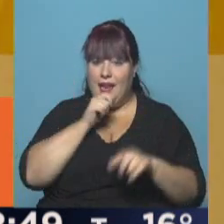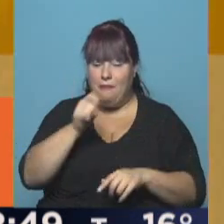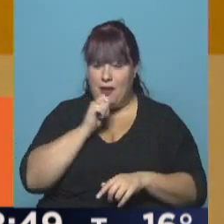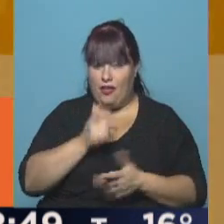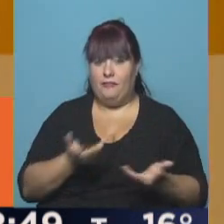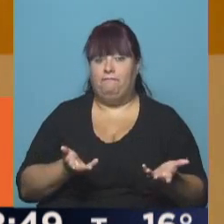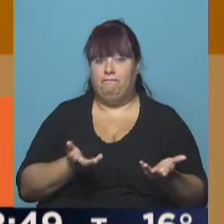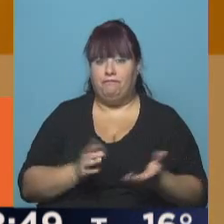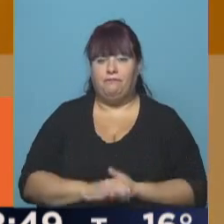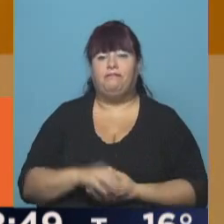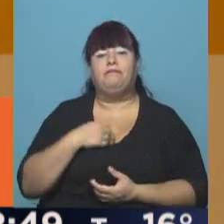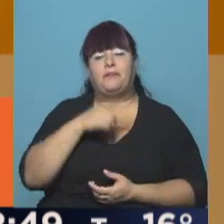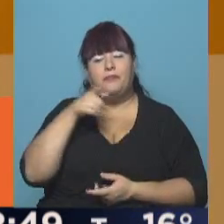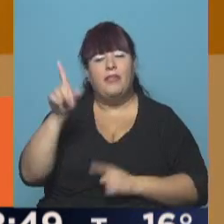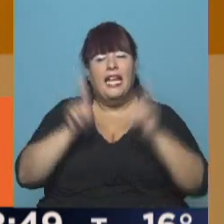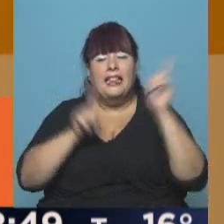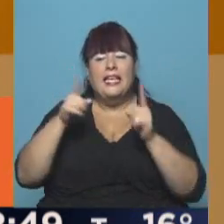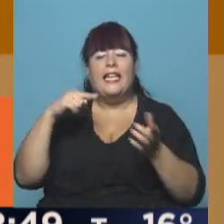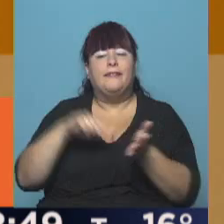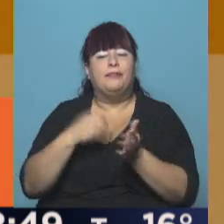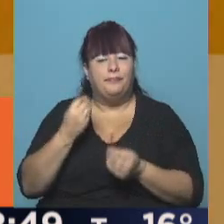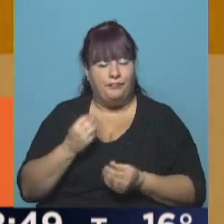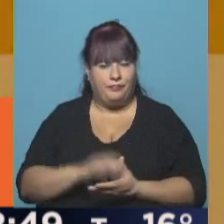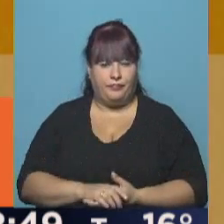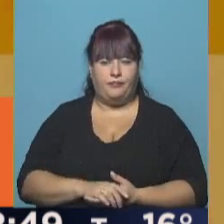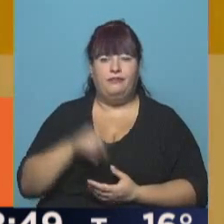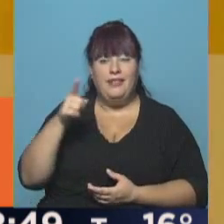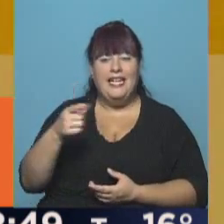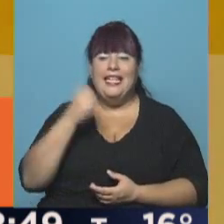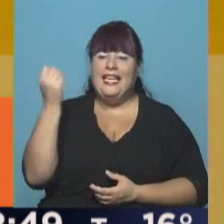conducción televisiva. A mí me parece que a Tinelli lo que le pasó es que él